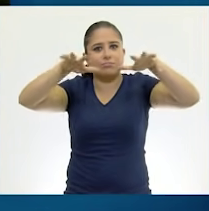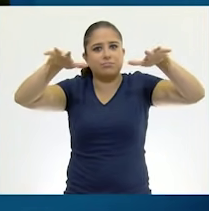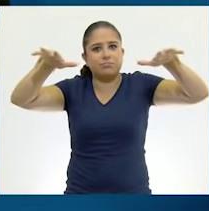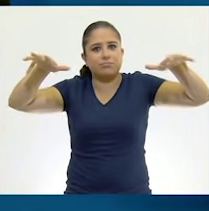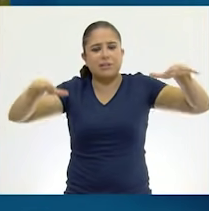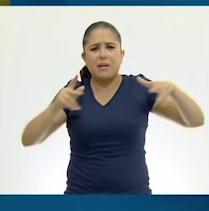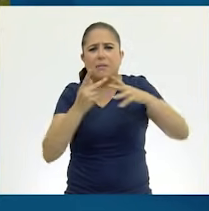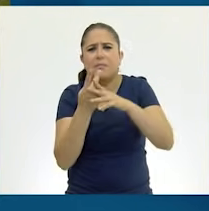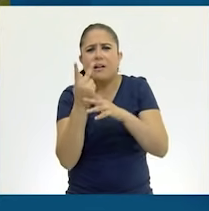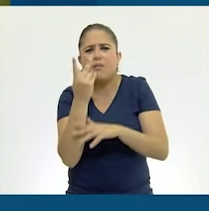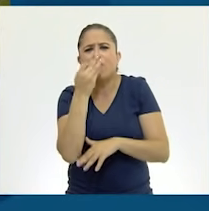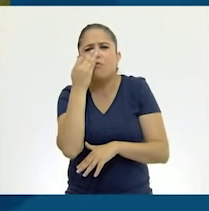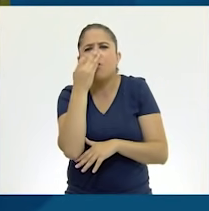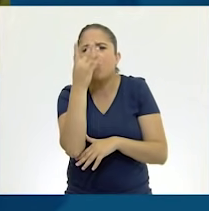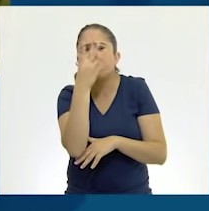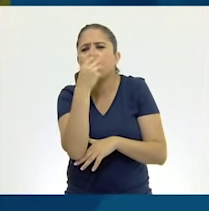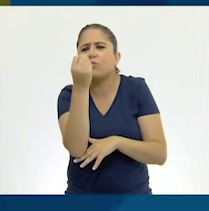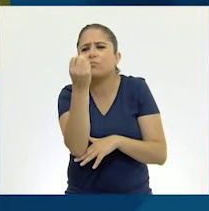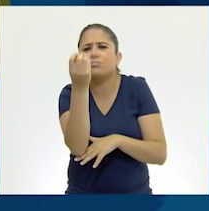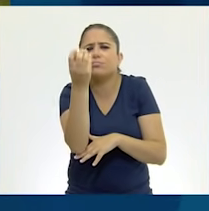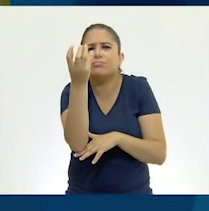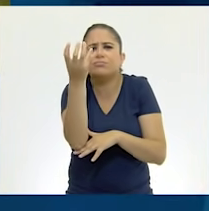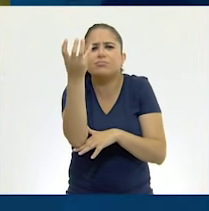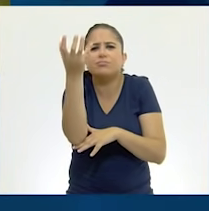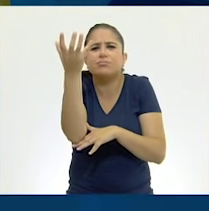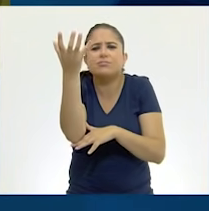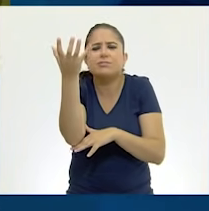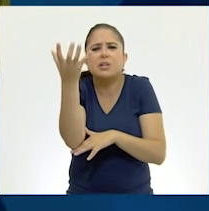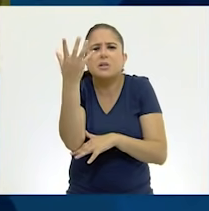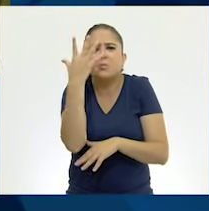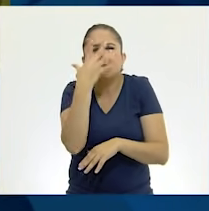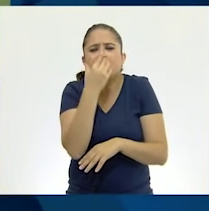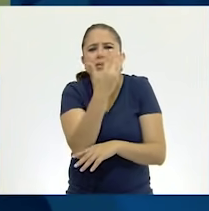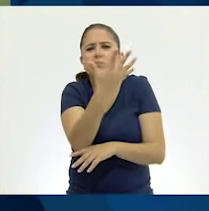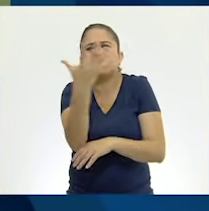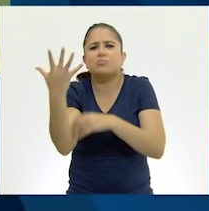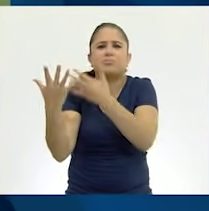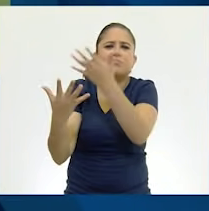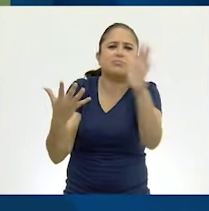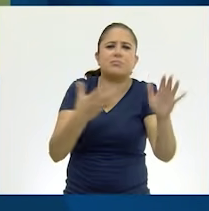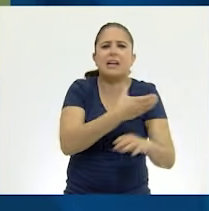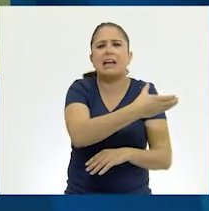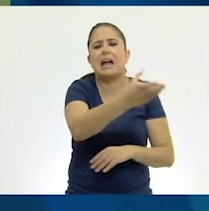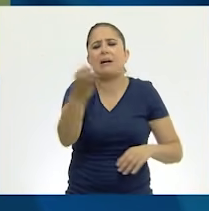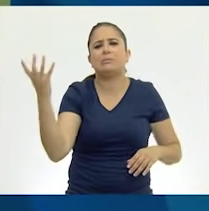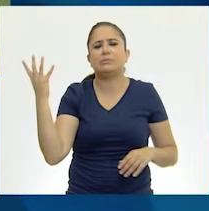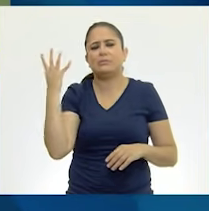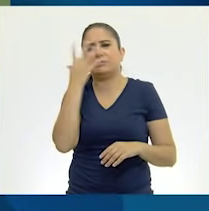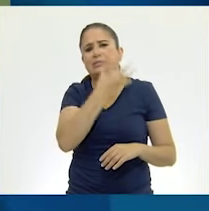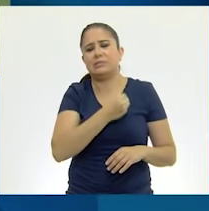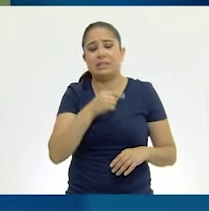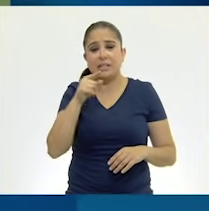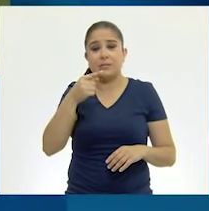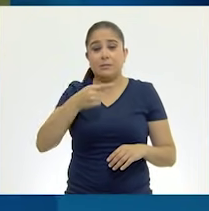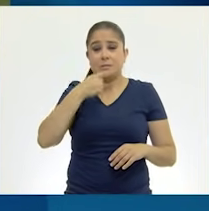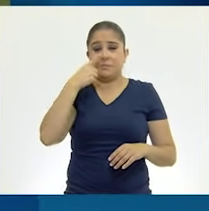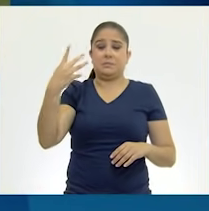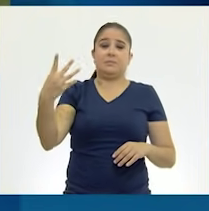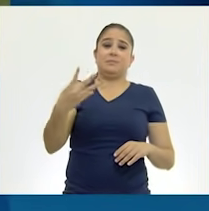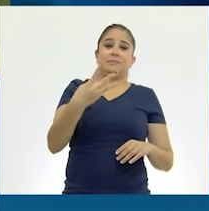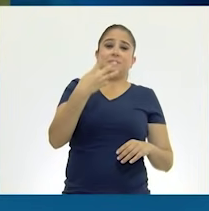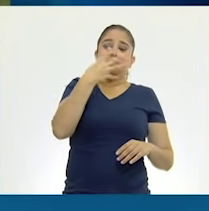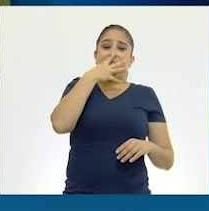flor muy bonita, que dura mucho y adorna los campos. La esencia, lo que huele tan